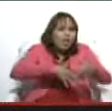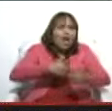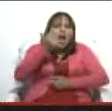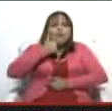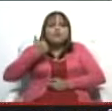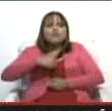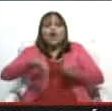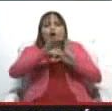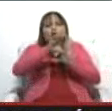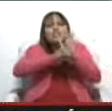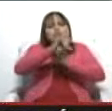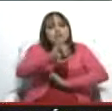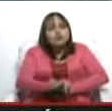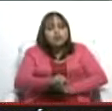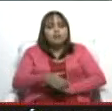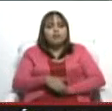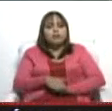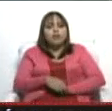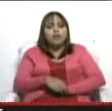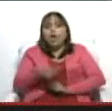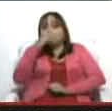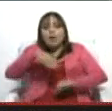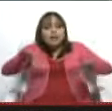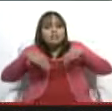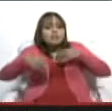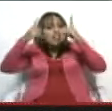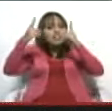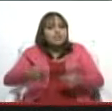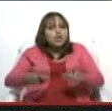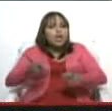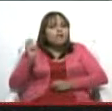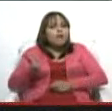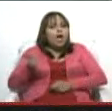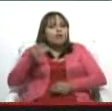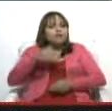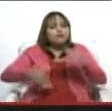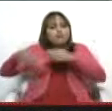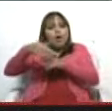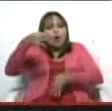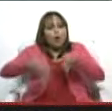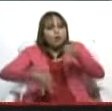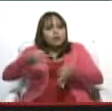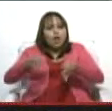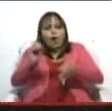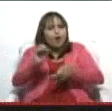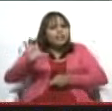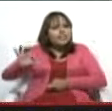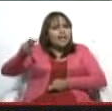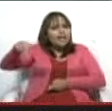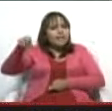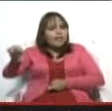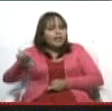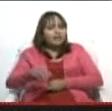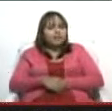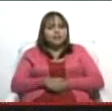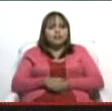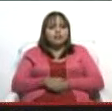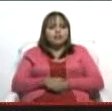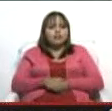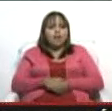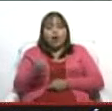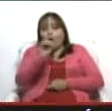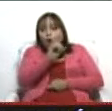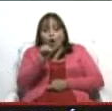Constitución, el de que los que no acatan las decisiones del Tribunal Supremo de Justicia o del Consejo Nacional Electoral o del